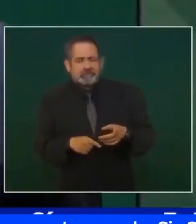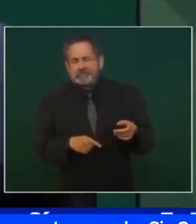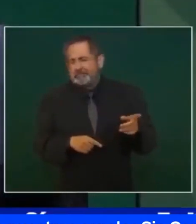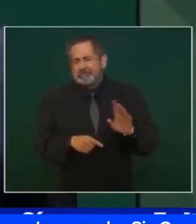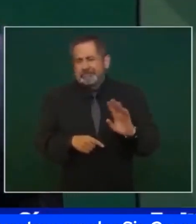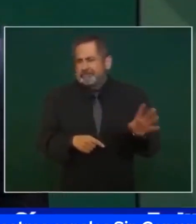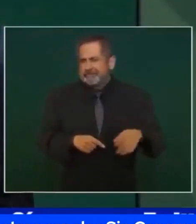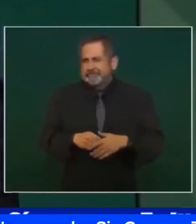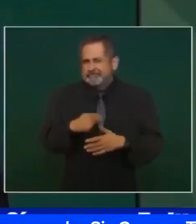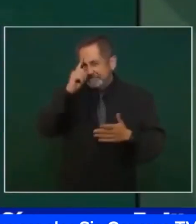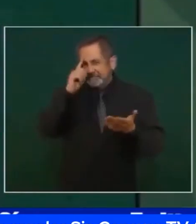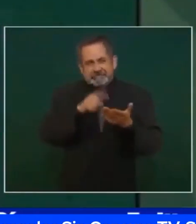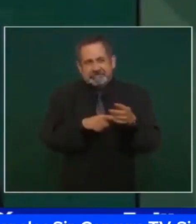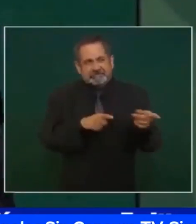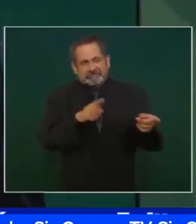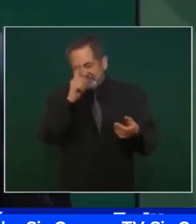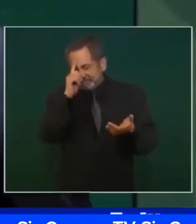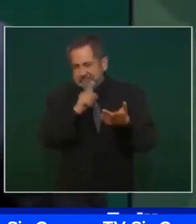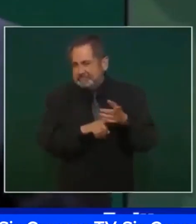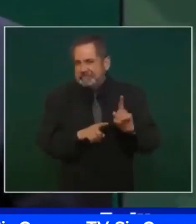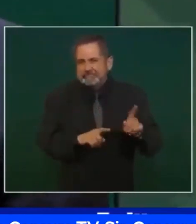¿será cierto?